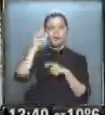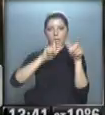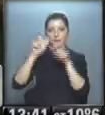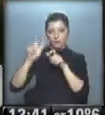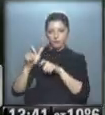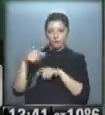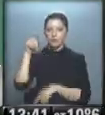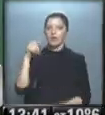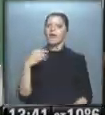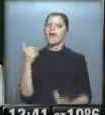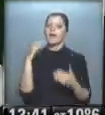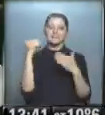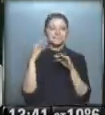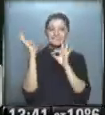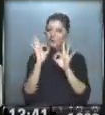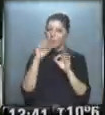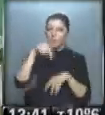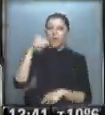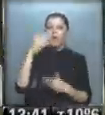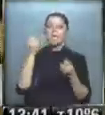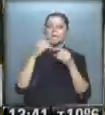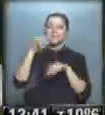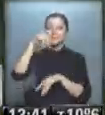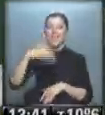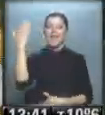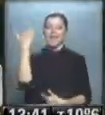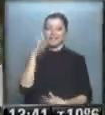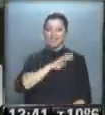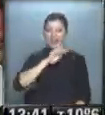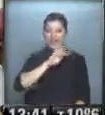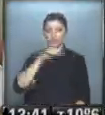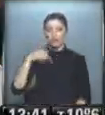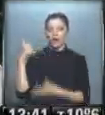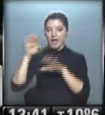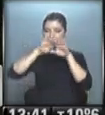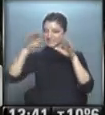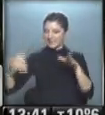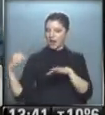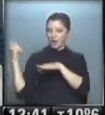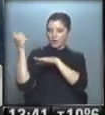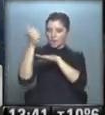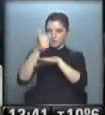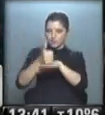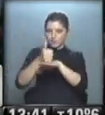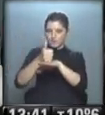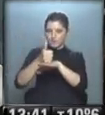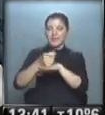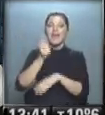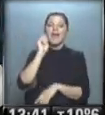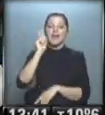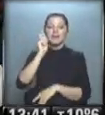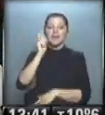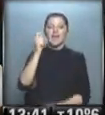señores ya estamos prestos para el comienzo formal de este acto subiendo a este escenario la anada